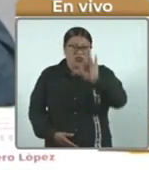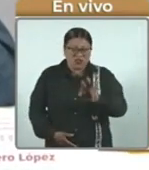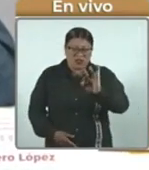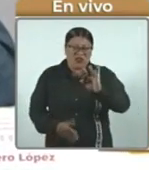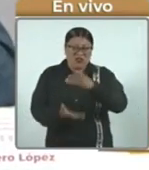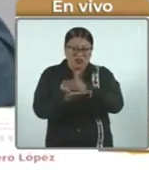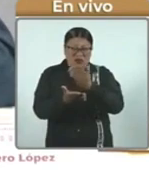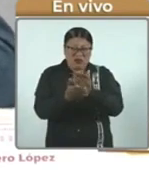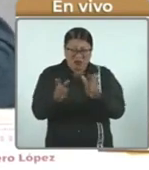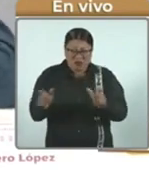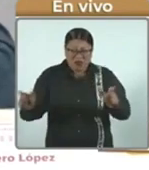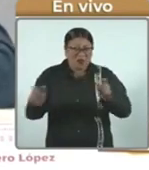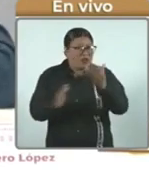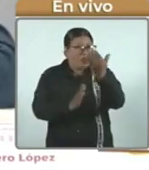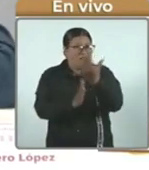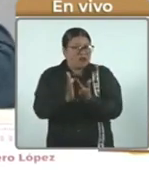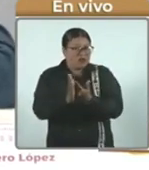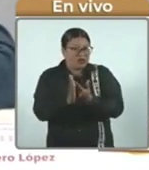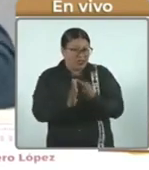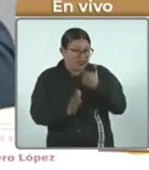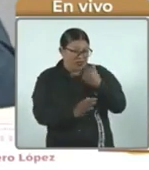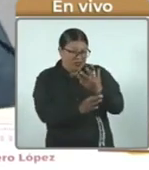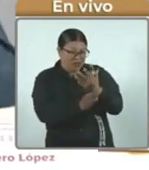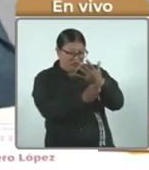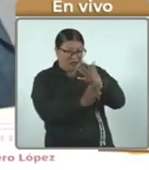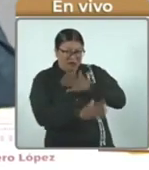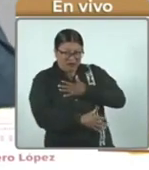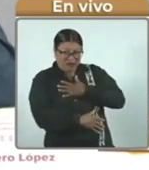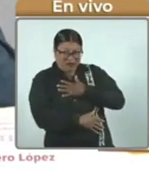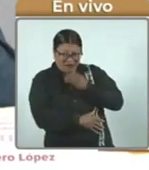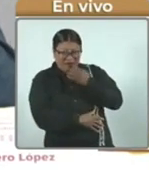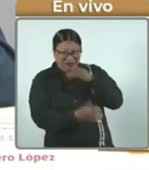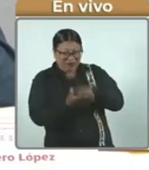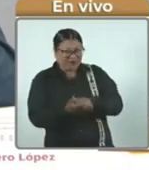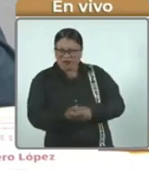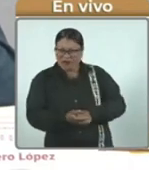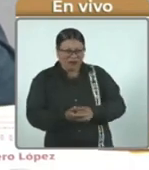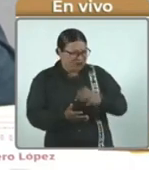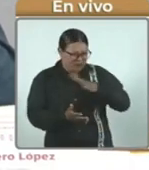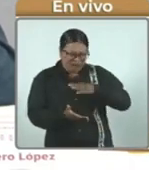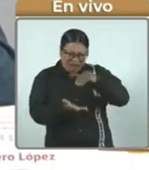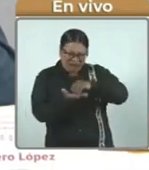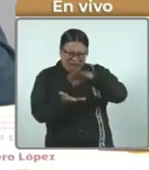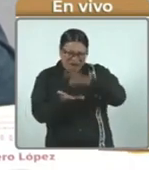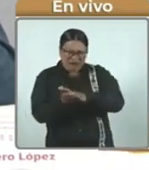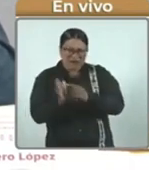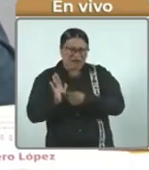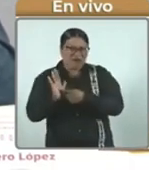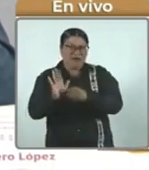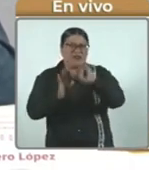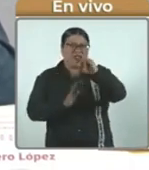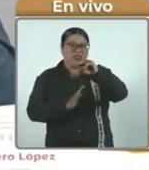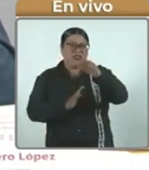redujeron. No lo dice el secretario. Hay un dato estadístico del